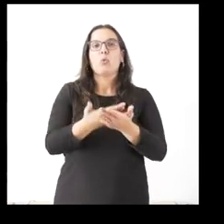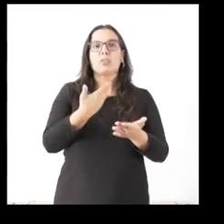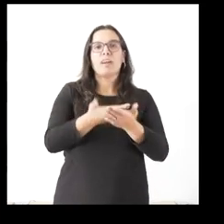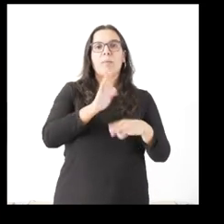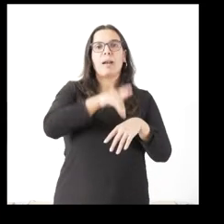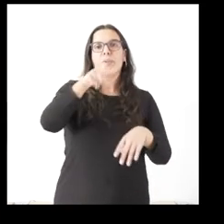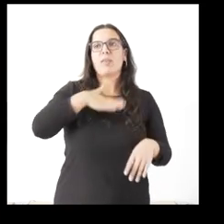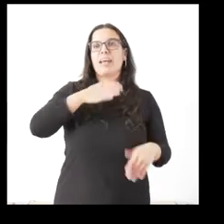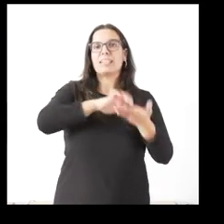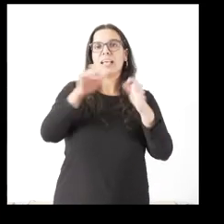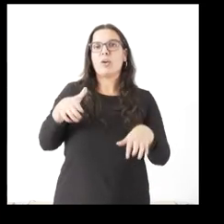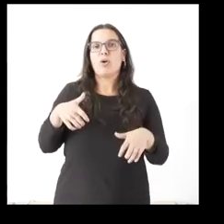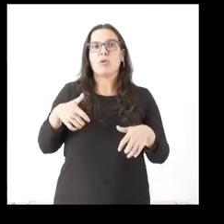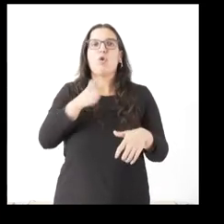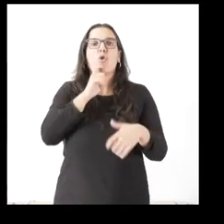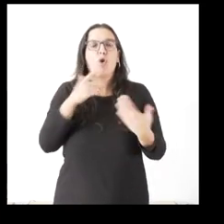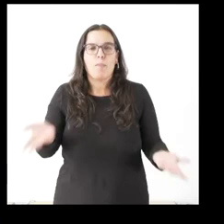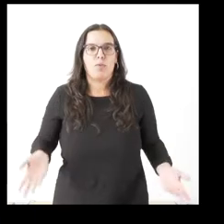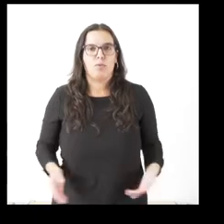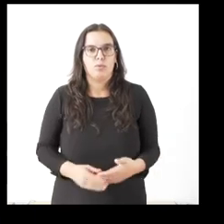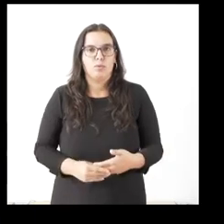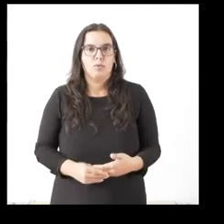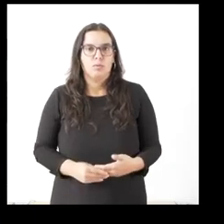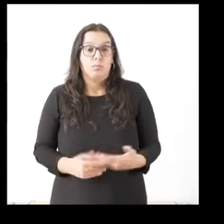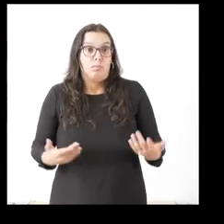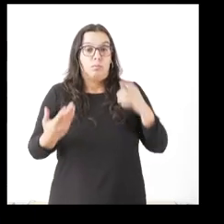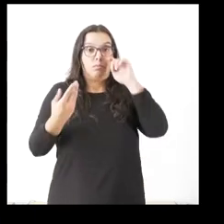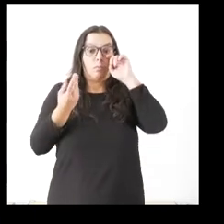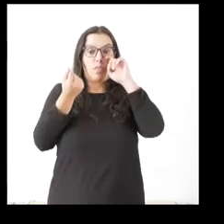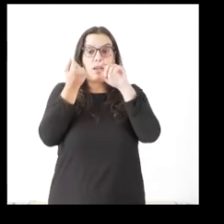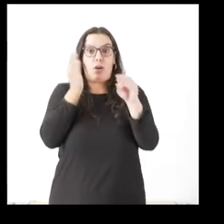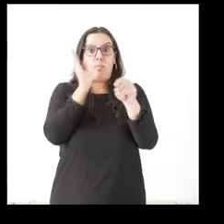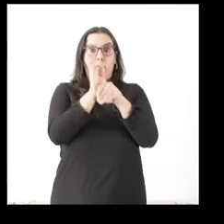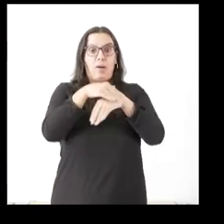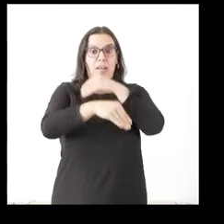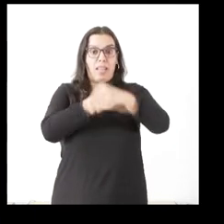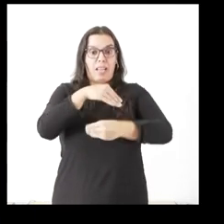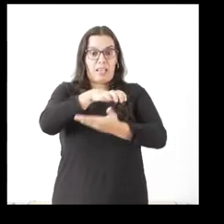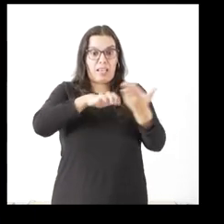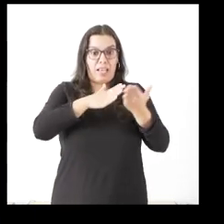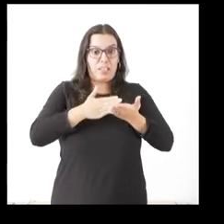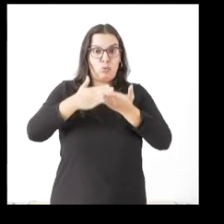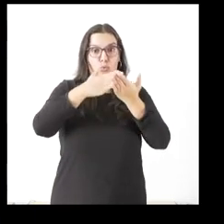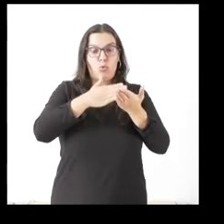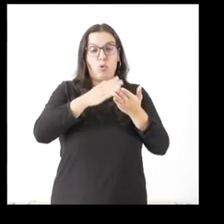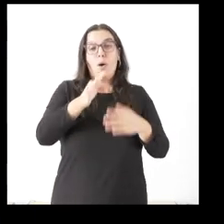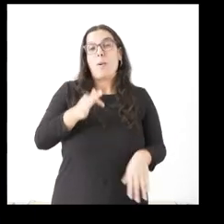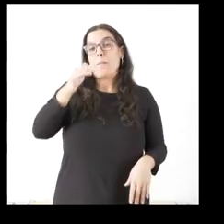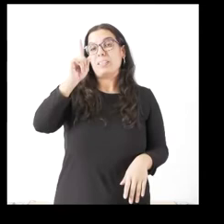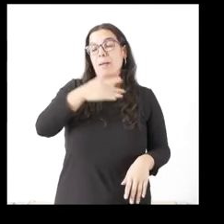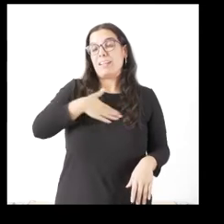leoneses que haya que destinar ese dinero a realizar el estudio? Luego, a mayores, también me